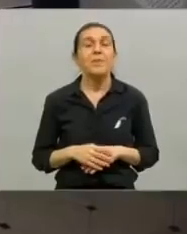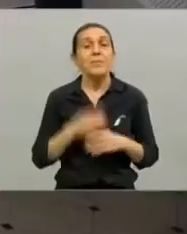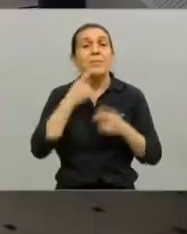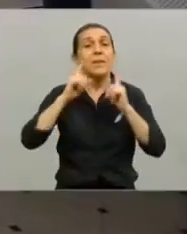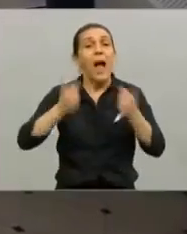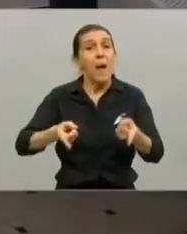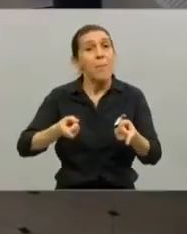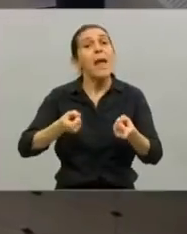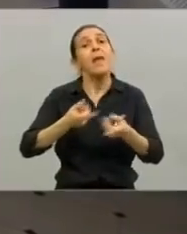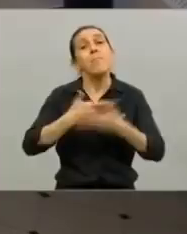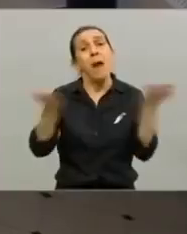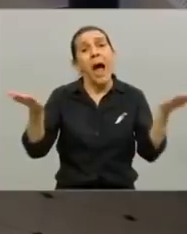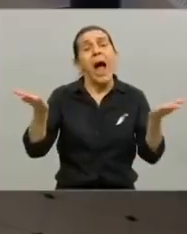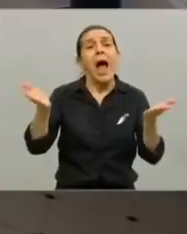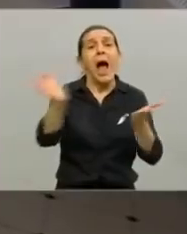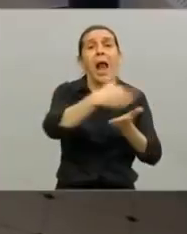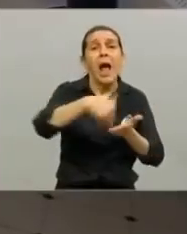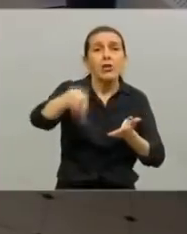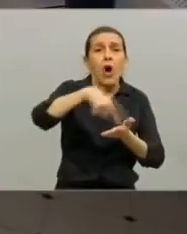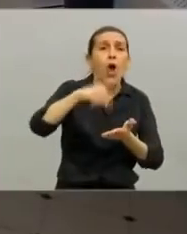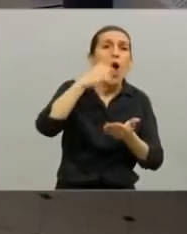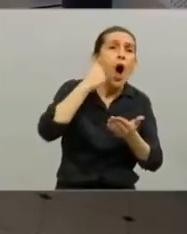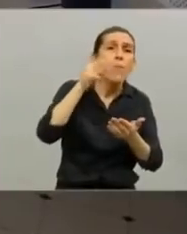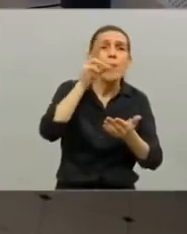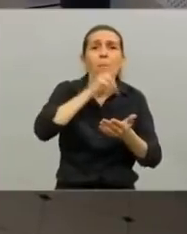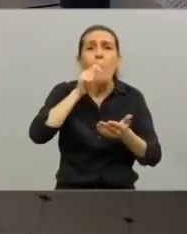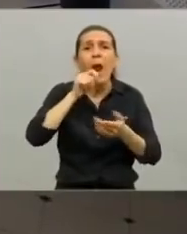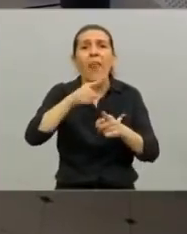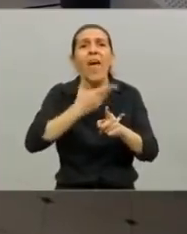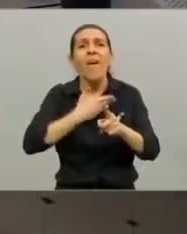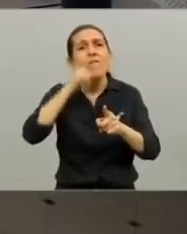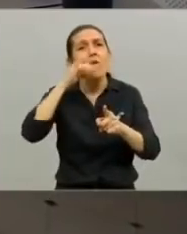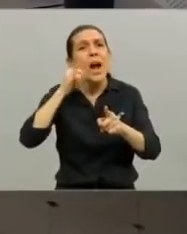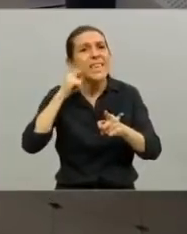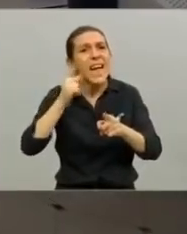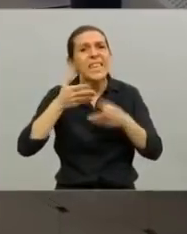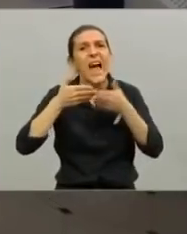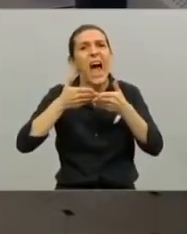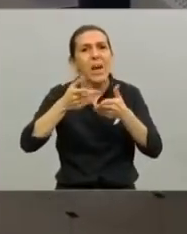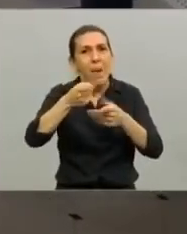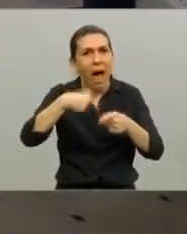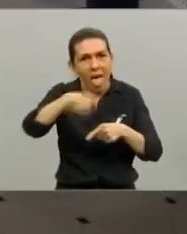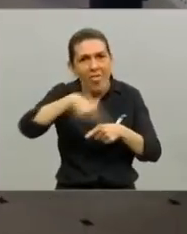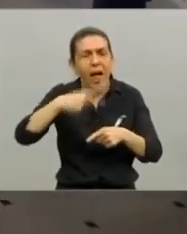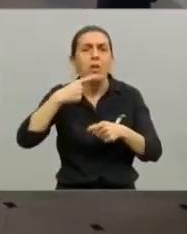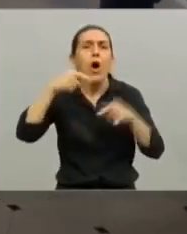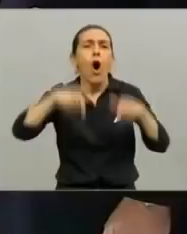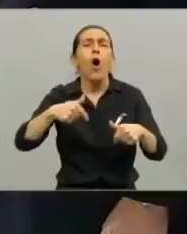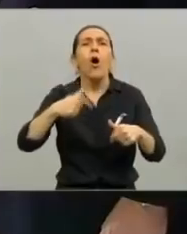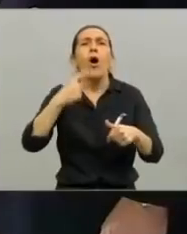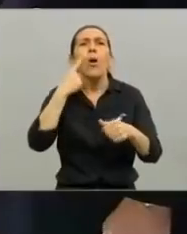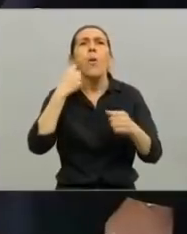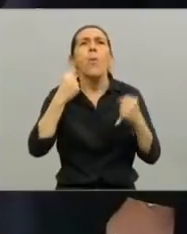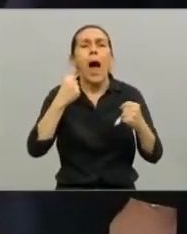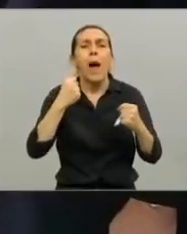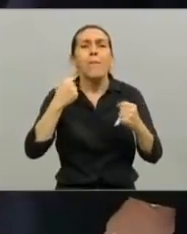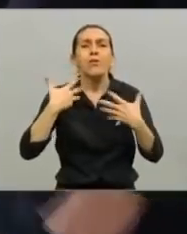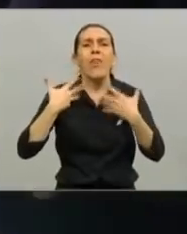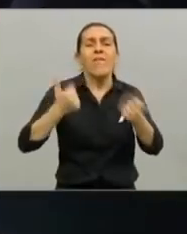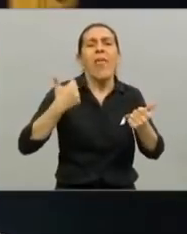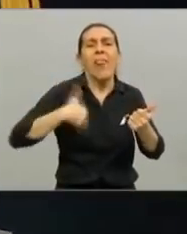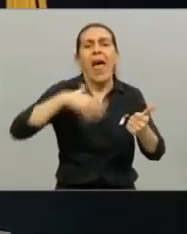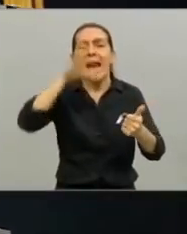También para nuestros hombres y nuestras mujeres de las Fuerzas Armadas, hoy también ¡viva la patria! ¡Viva!